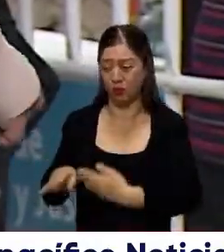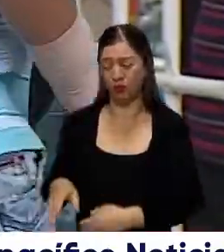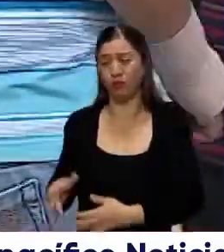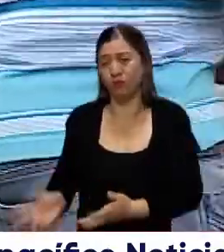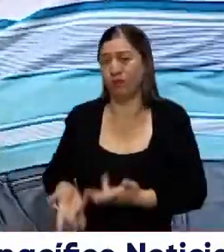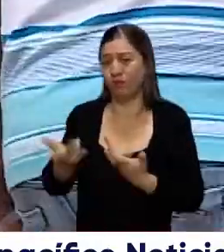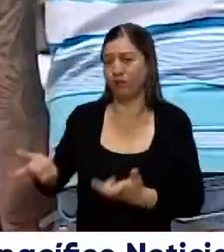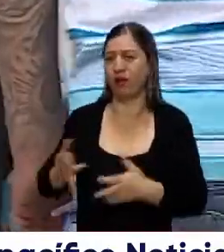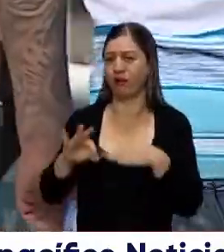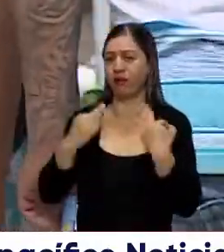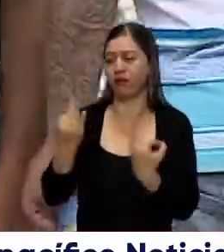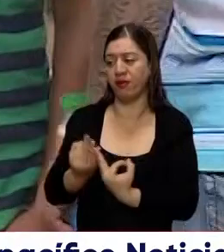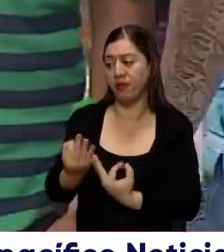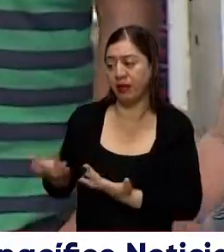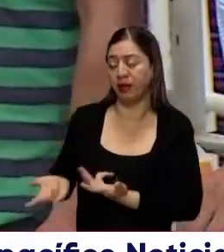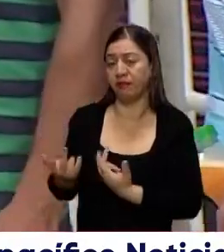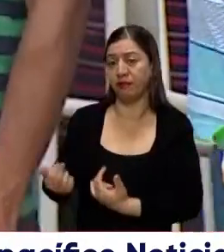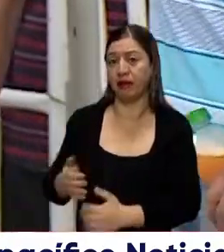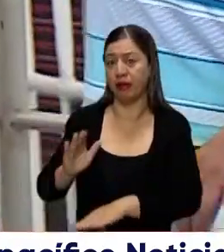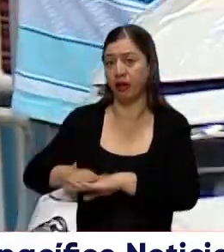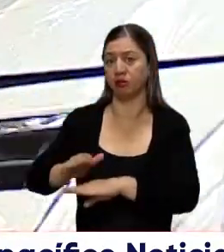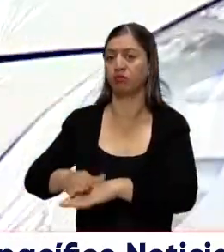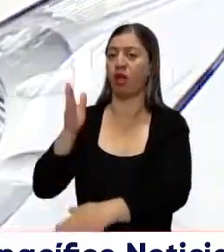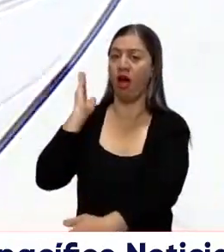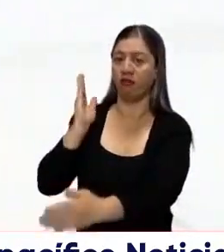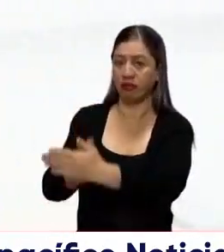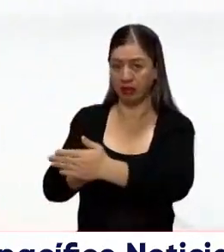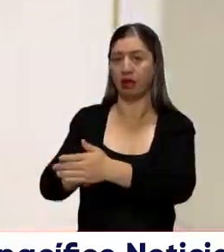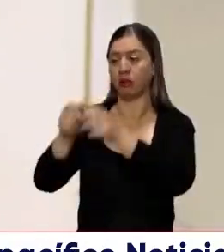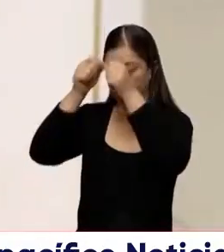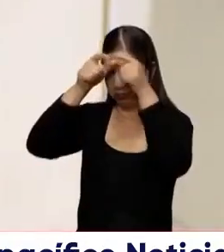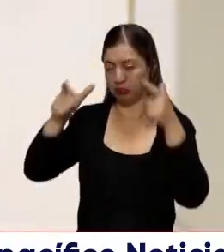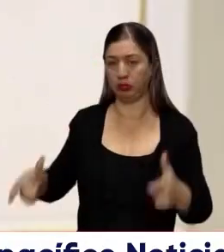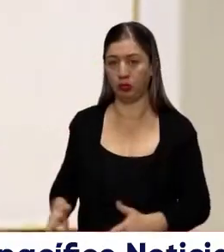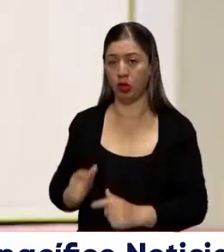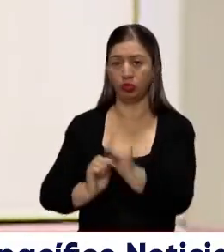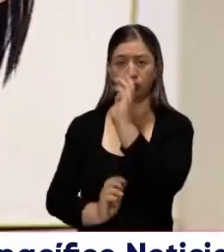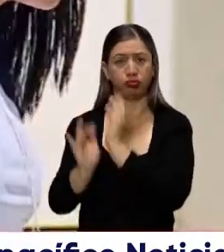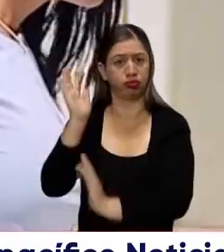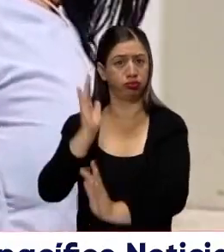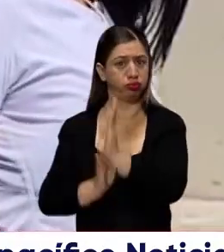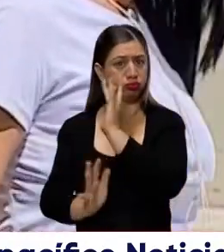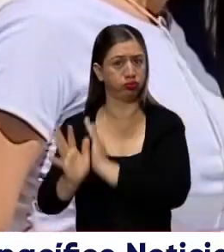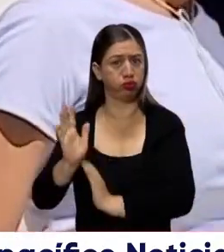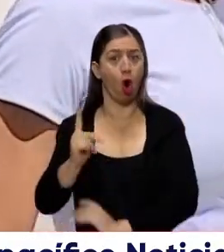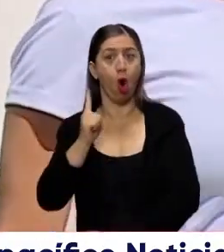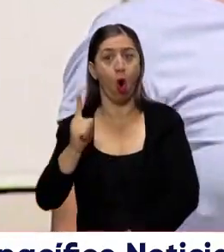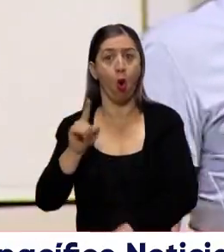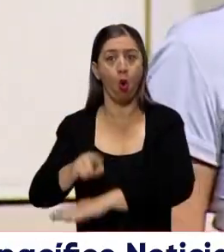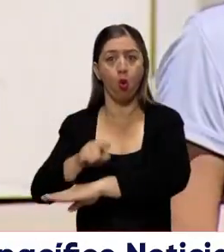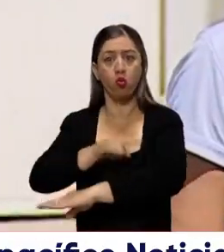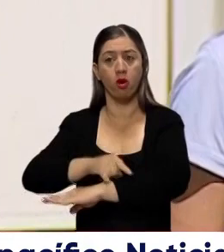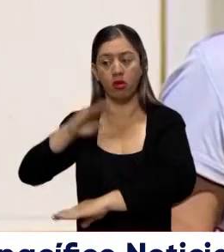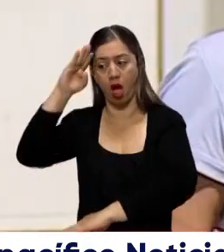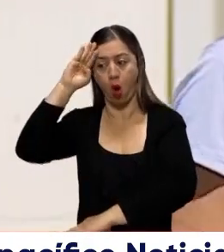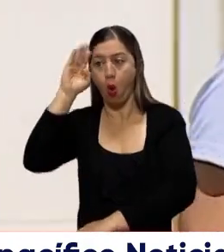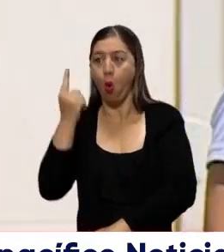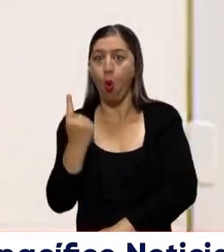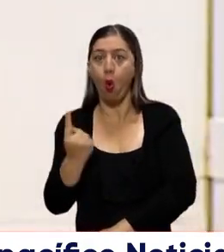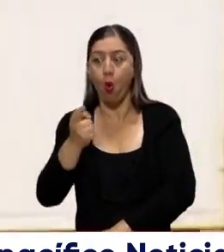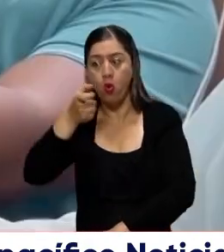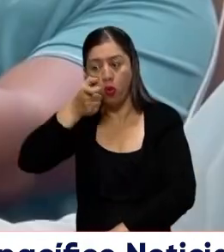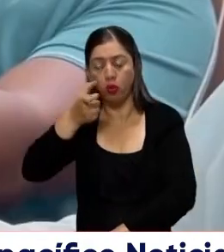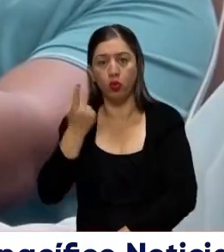familiares aseguran que demandarán al Estado porque al momento del incendio, según ellos, había un solo guardián del IMPEC.